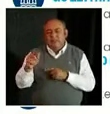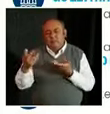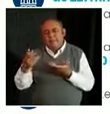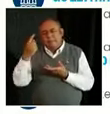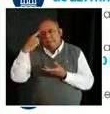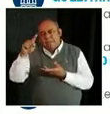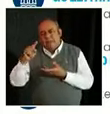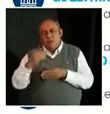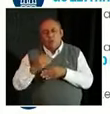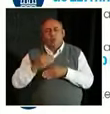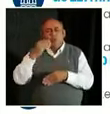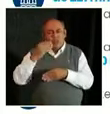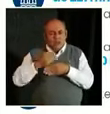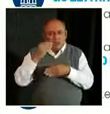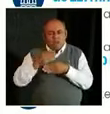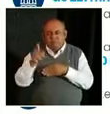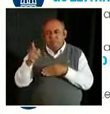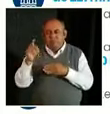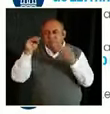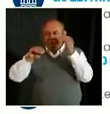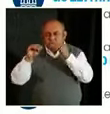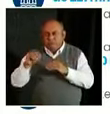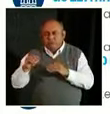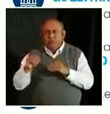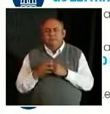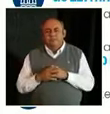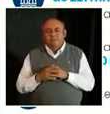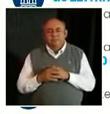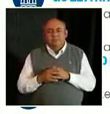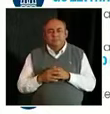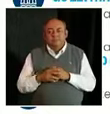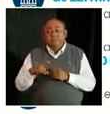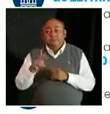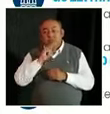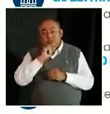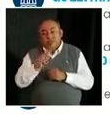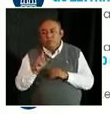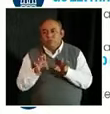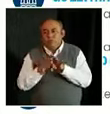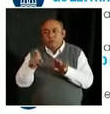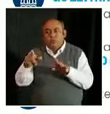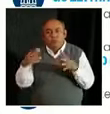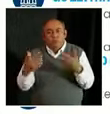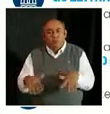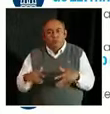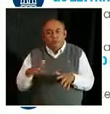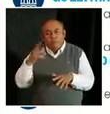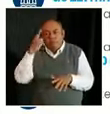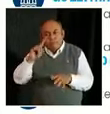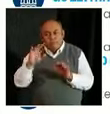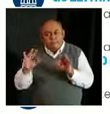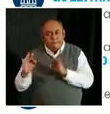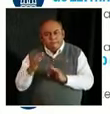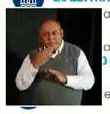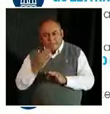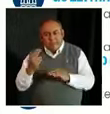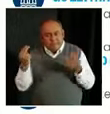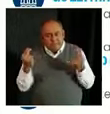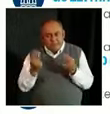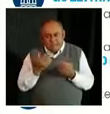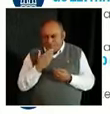pero sumamente importantes en cuanto a su trascendencia para el funcionamiento de la obra